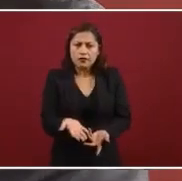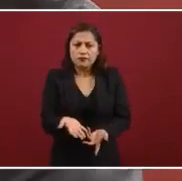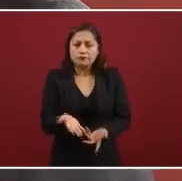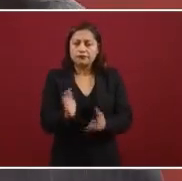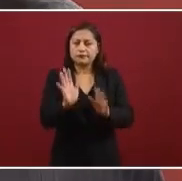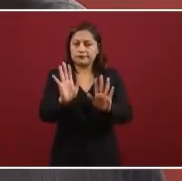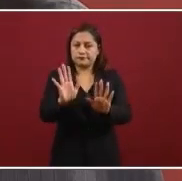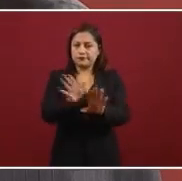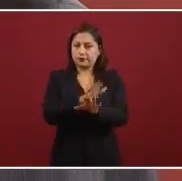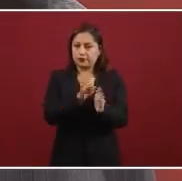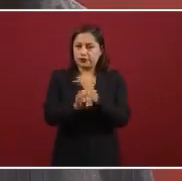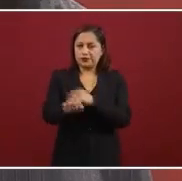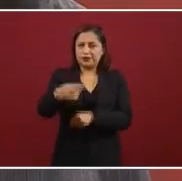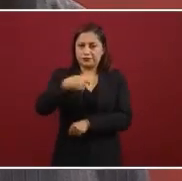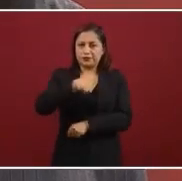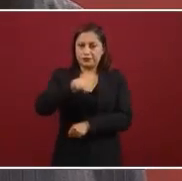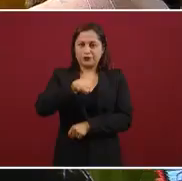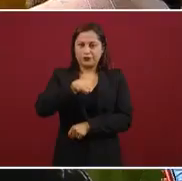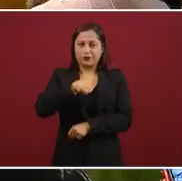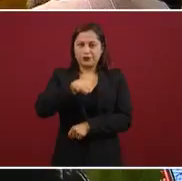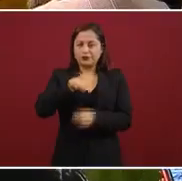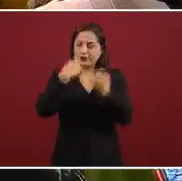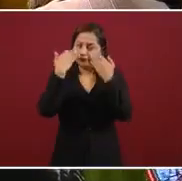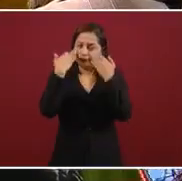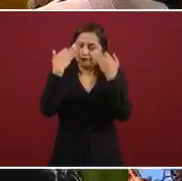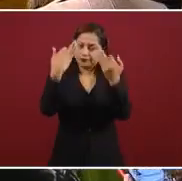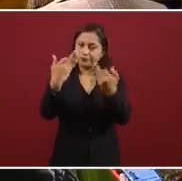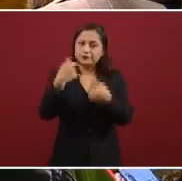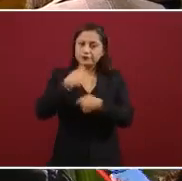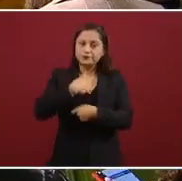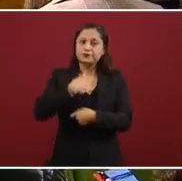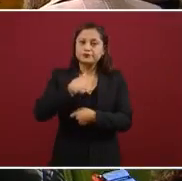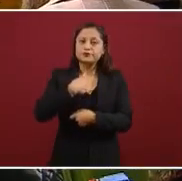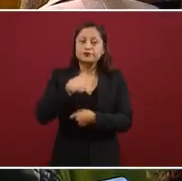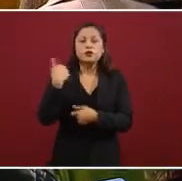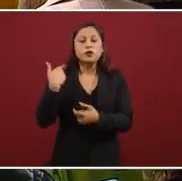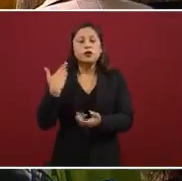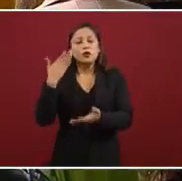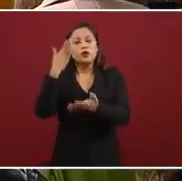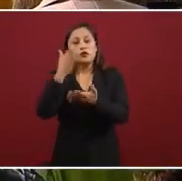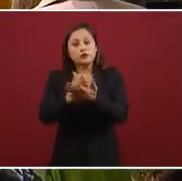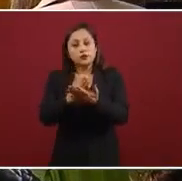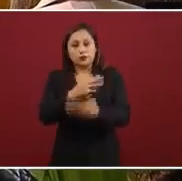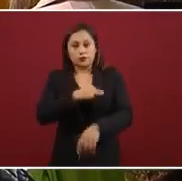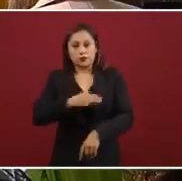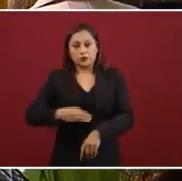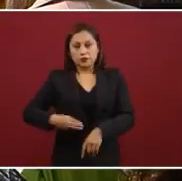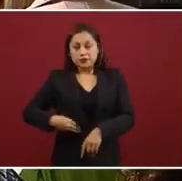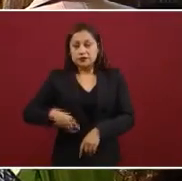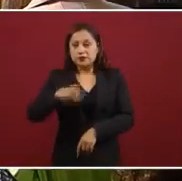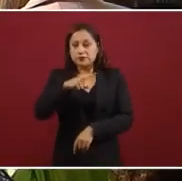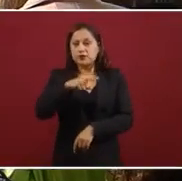tengo la experiencia de ir a un municipio minero